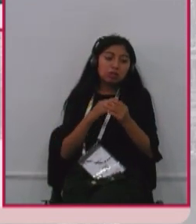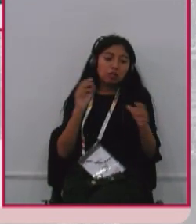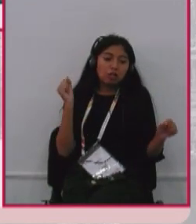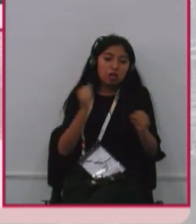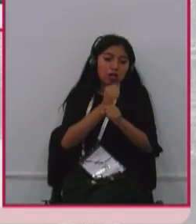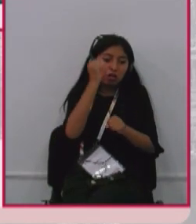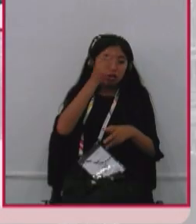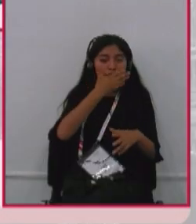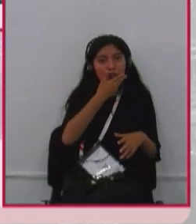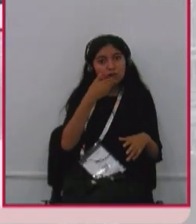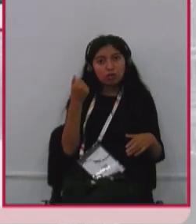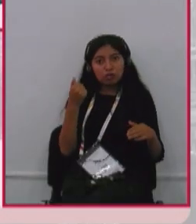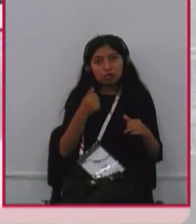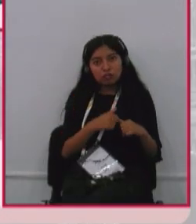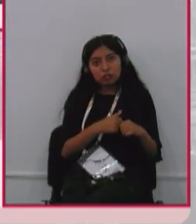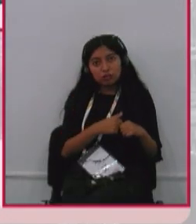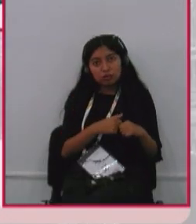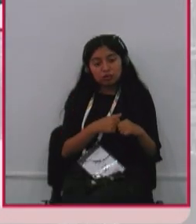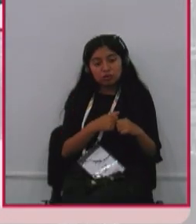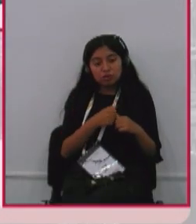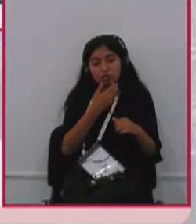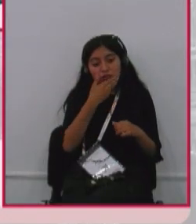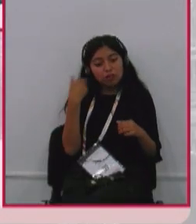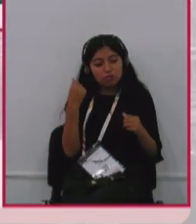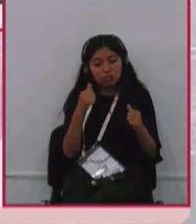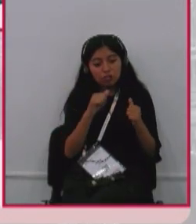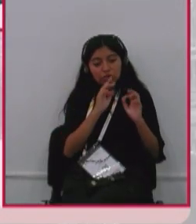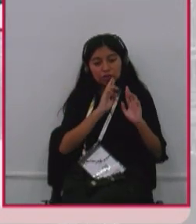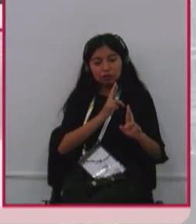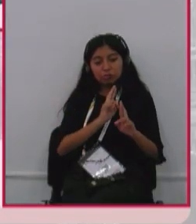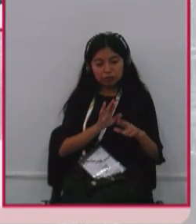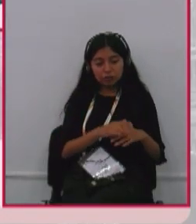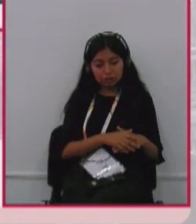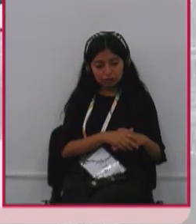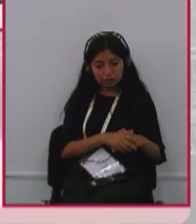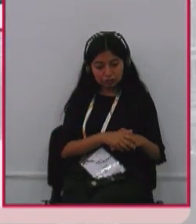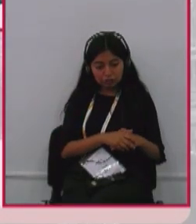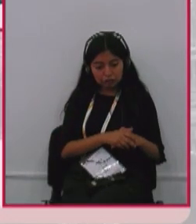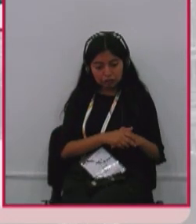mejorar y definitivamente esta fue la mejor alternativa.